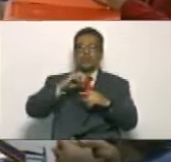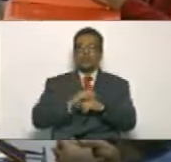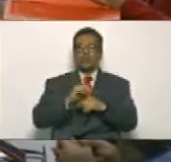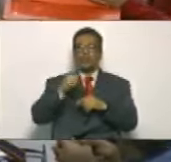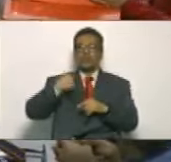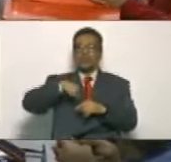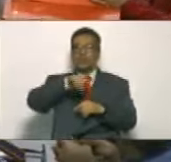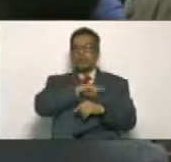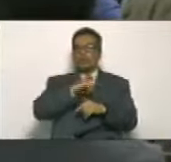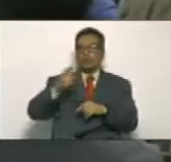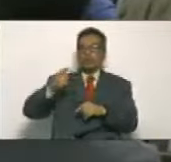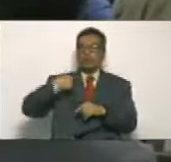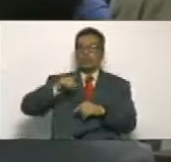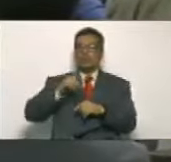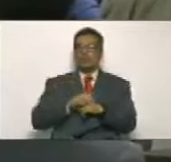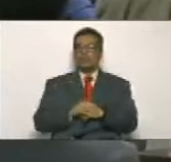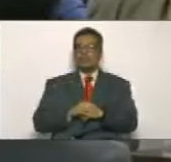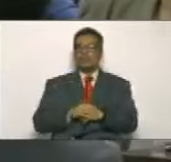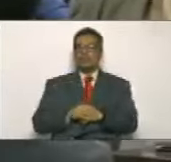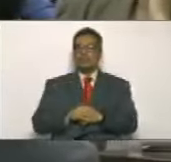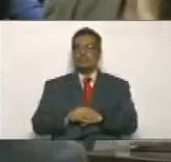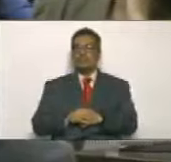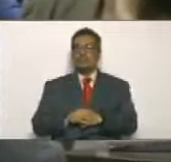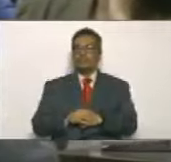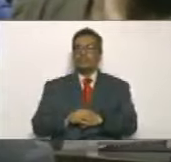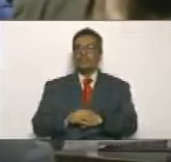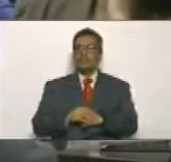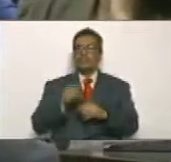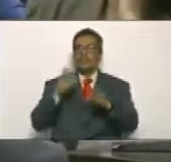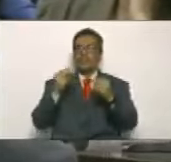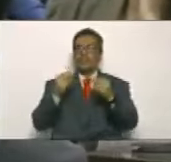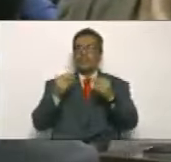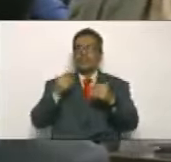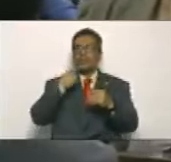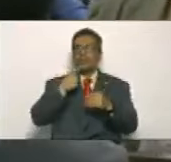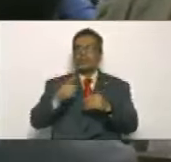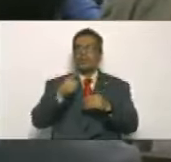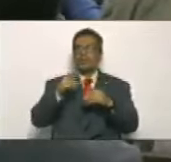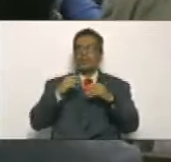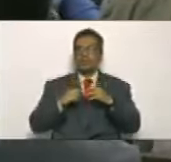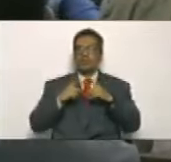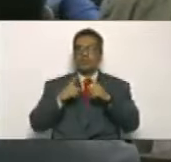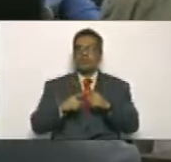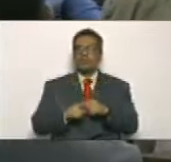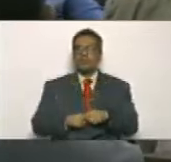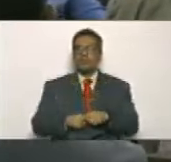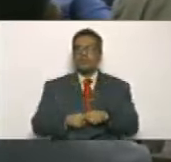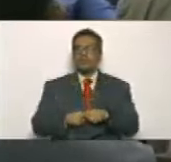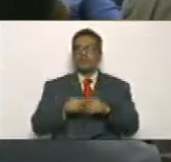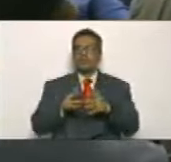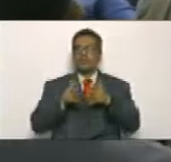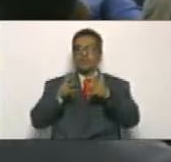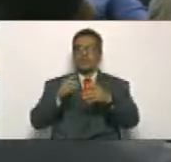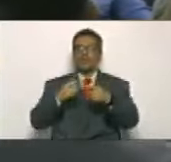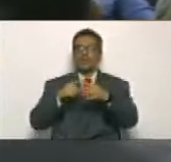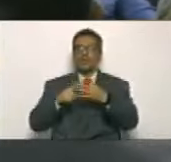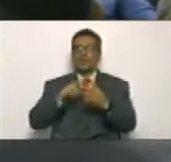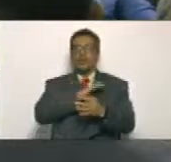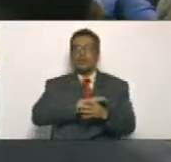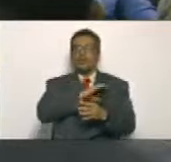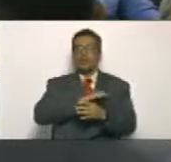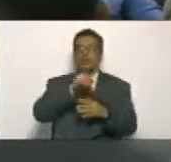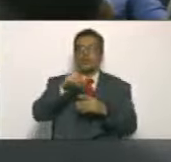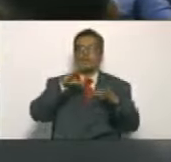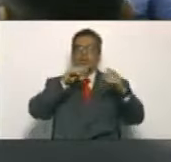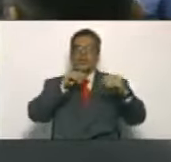que nosotros tenemos. Y habría mucho que decir en ese sentido. Estoy a la orden para ir a cualquier comisión